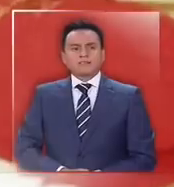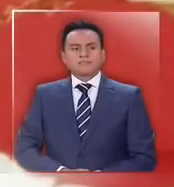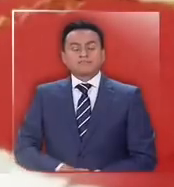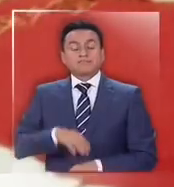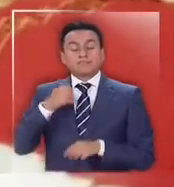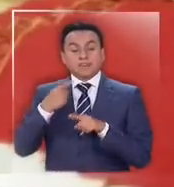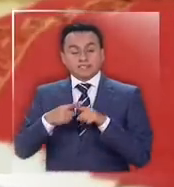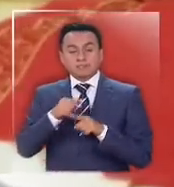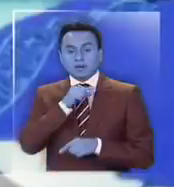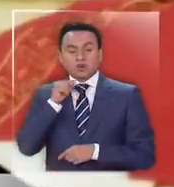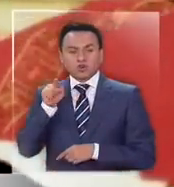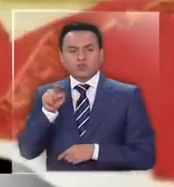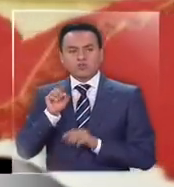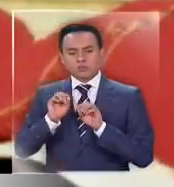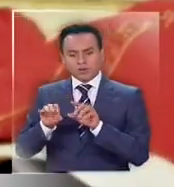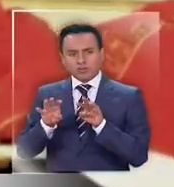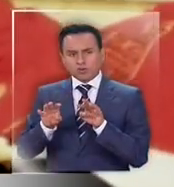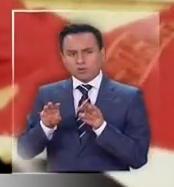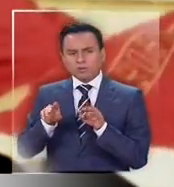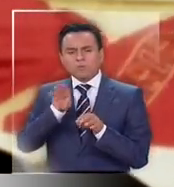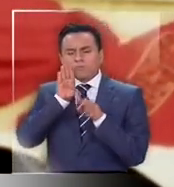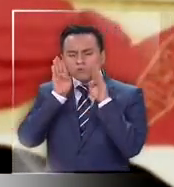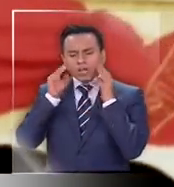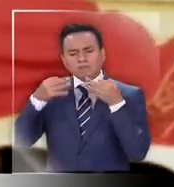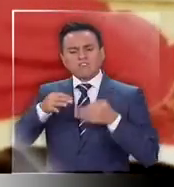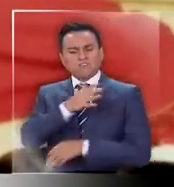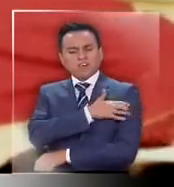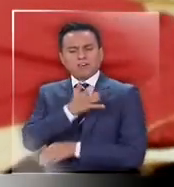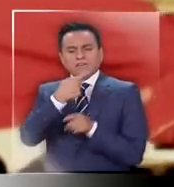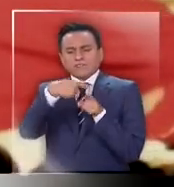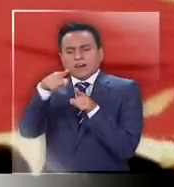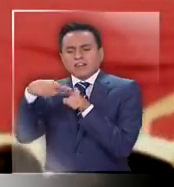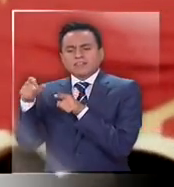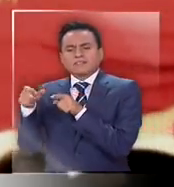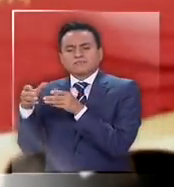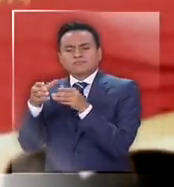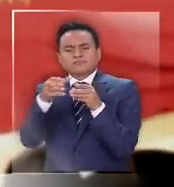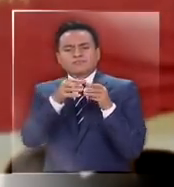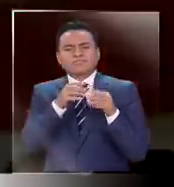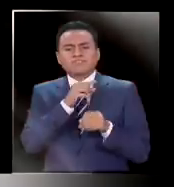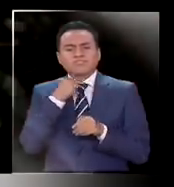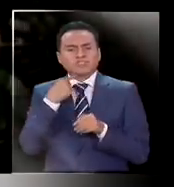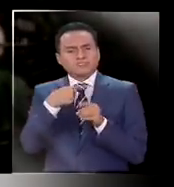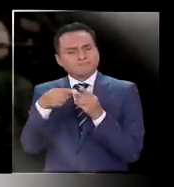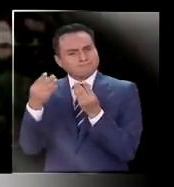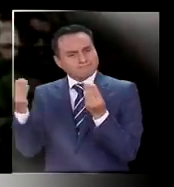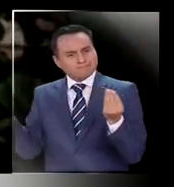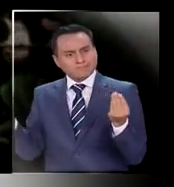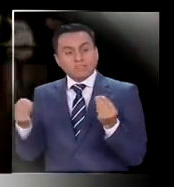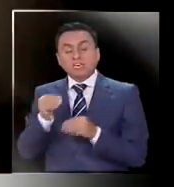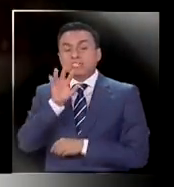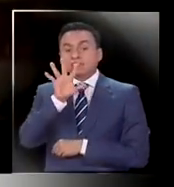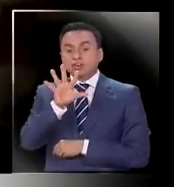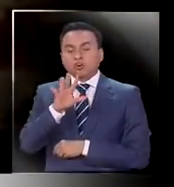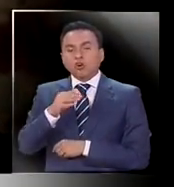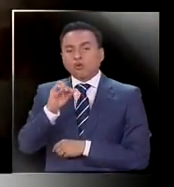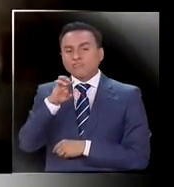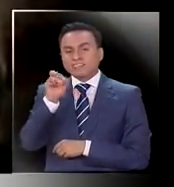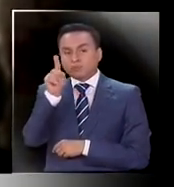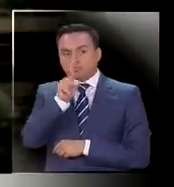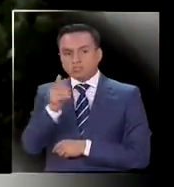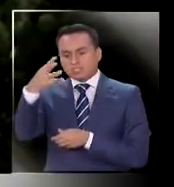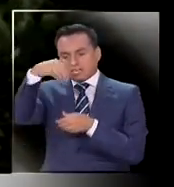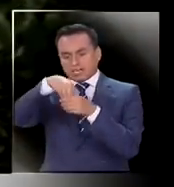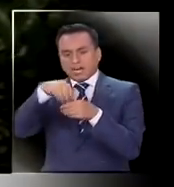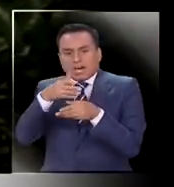El ex párroco fue el formador en la moral y en la fe de varias decenas de sacerdotes, entre ellos 5 obispos que